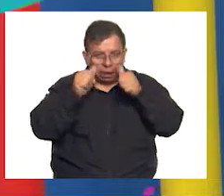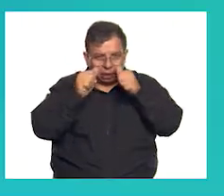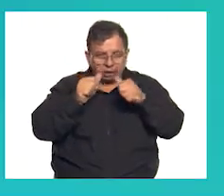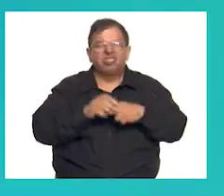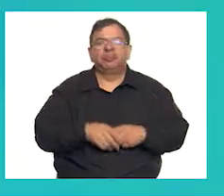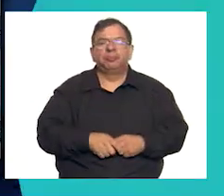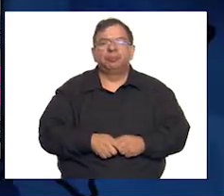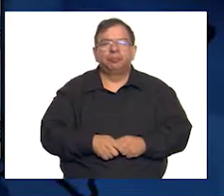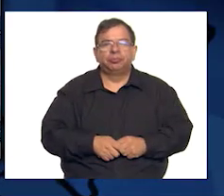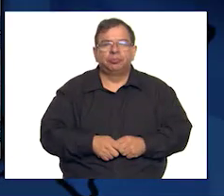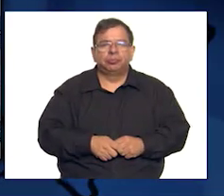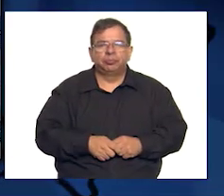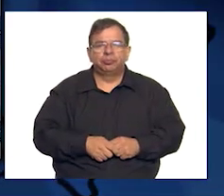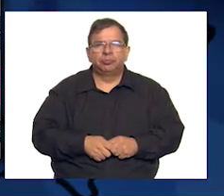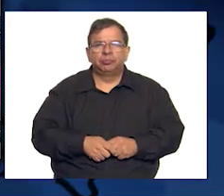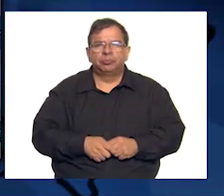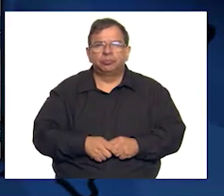atención.